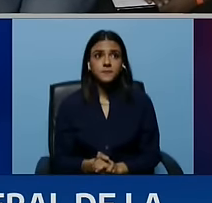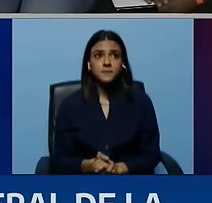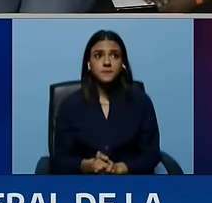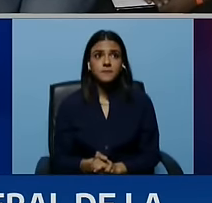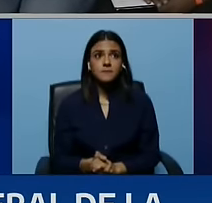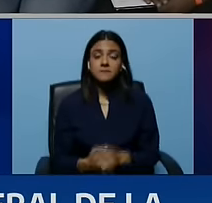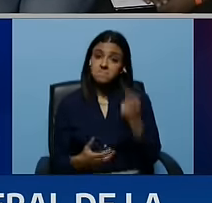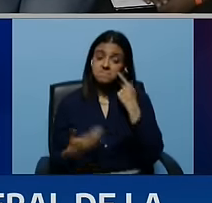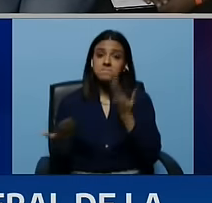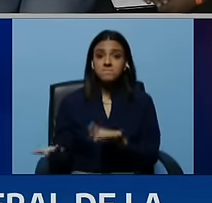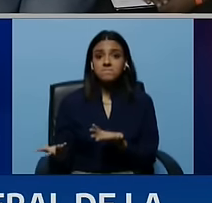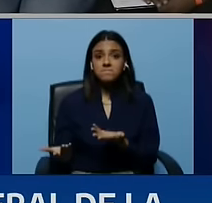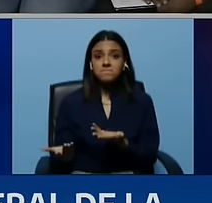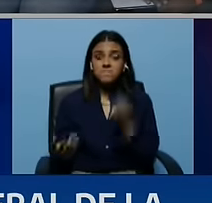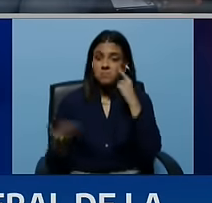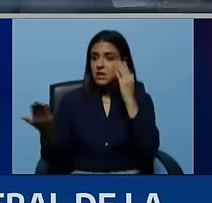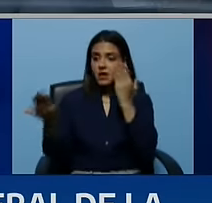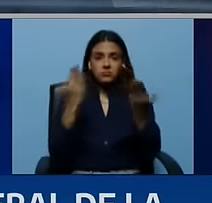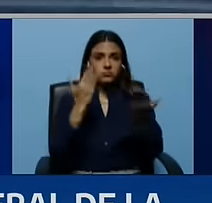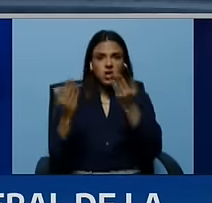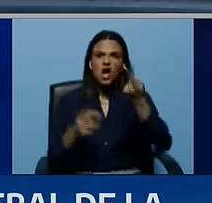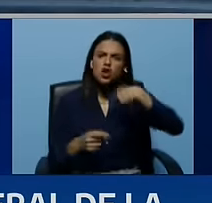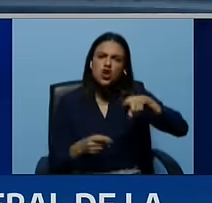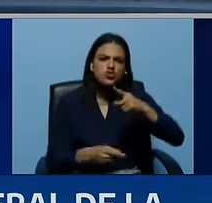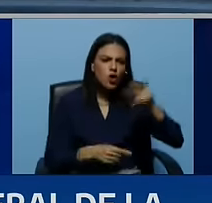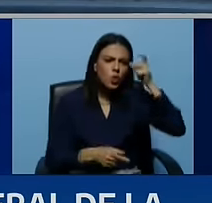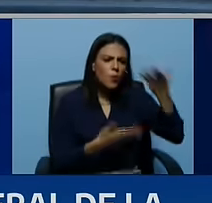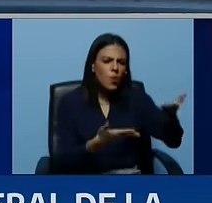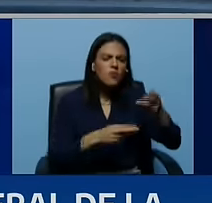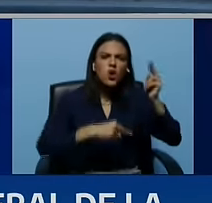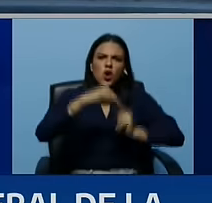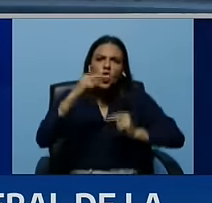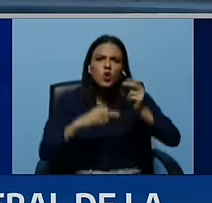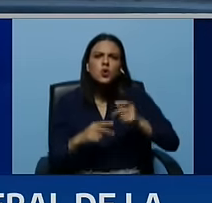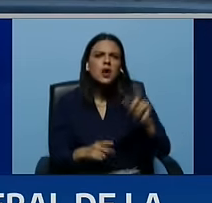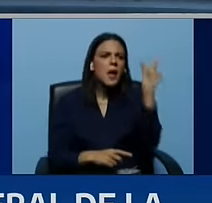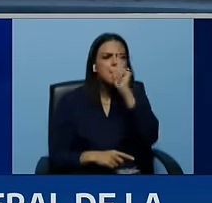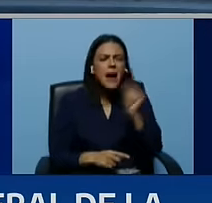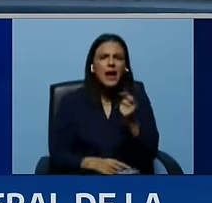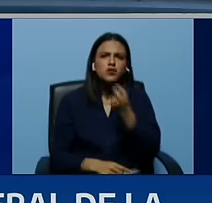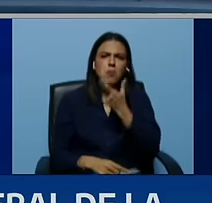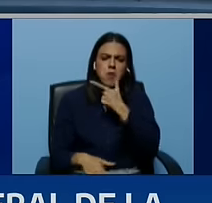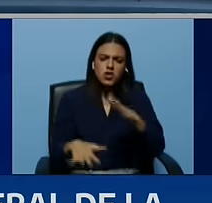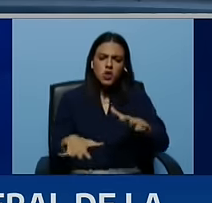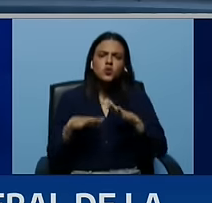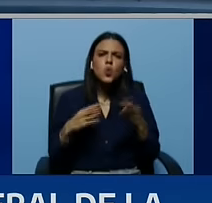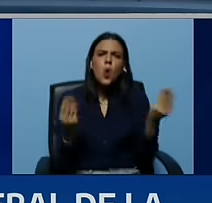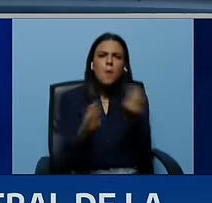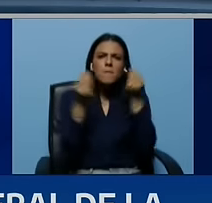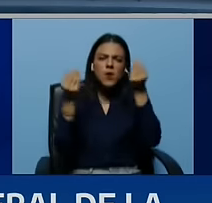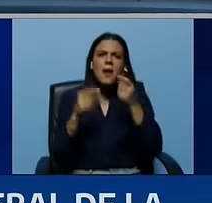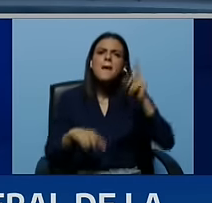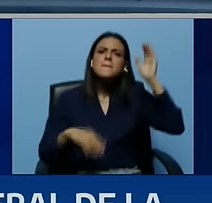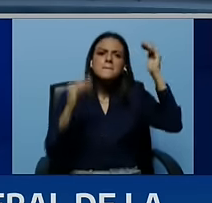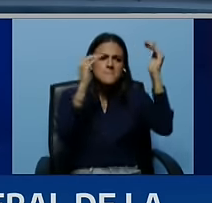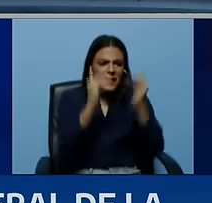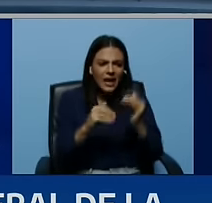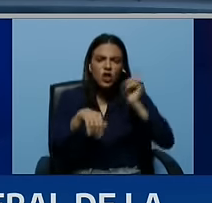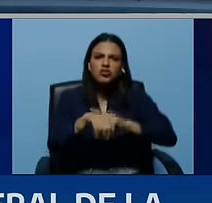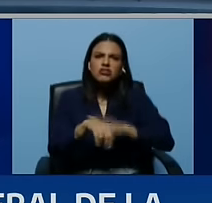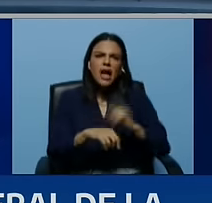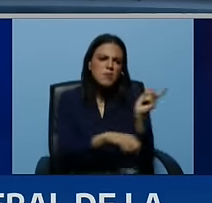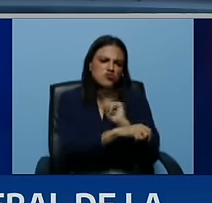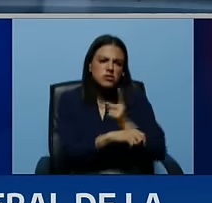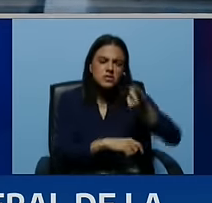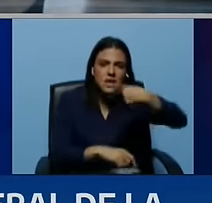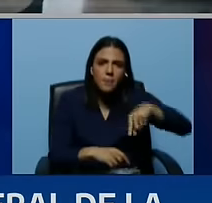6 veces más. El pueblo hace las cosas más baratas, más bonitas y de mayor calidad y en menor tiempo. Ese